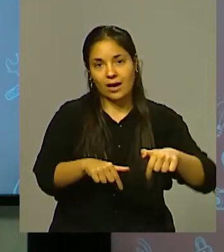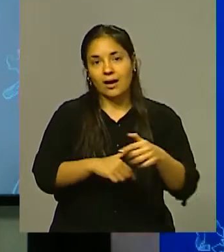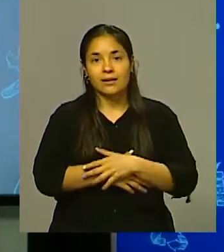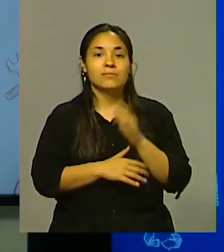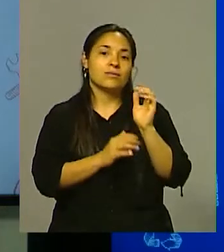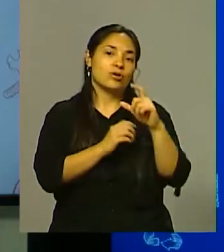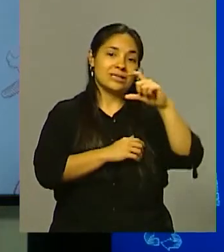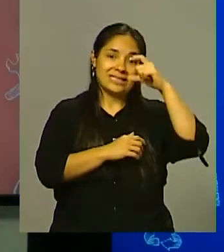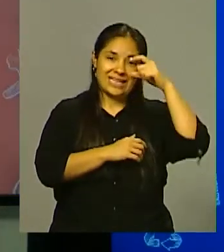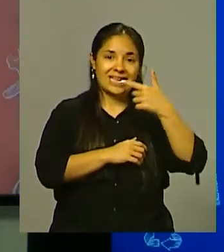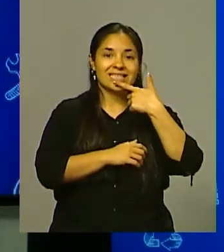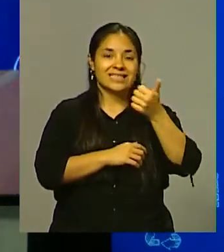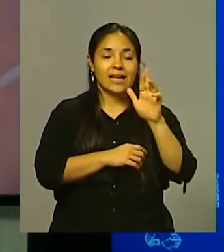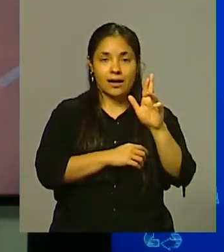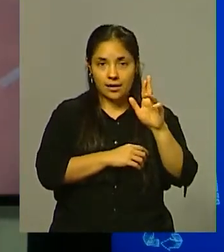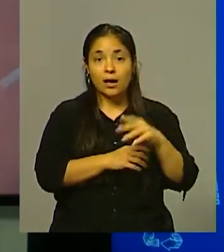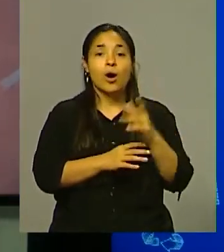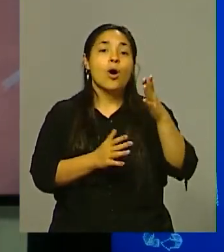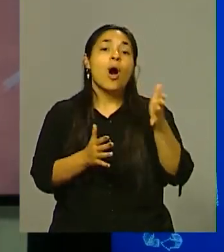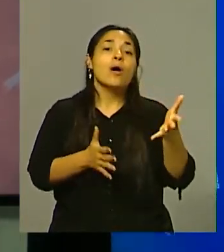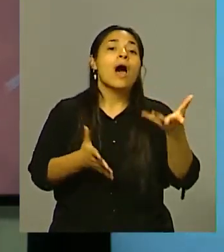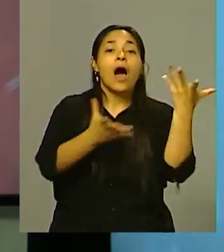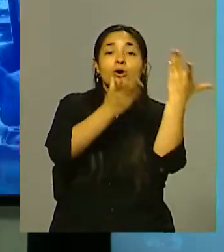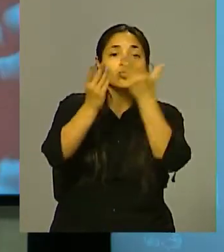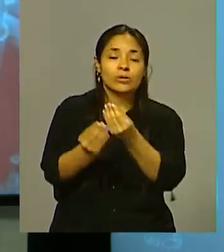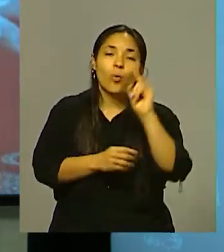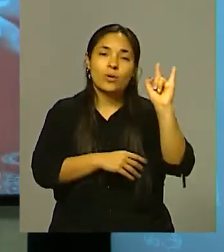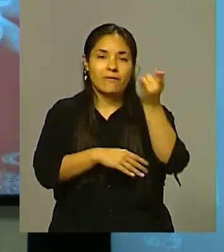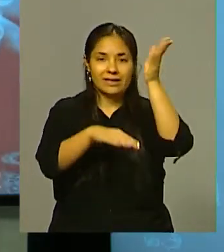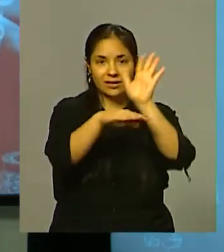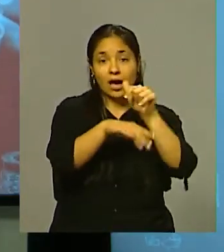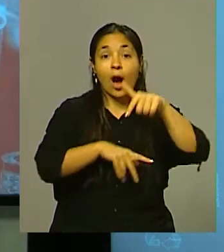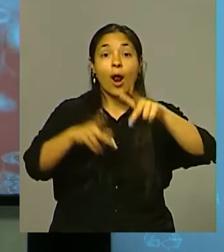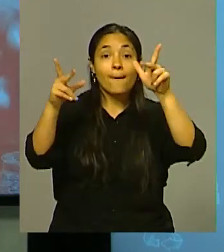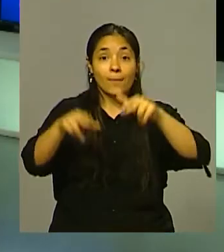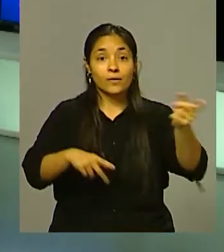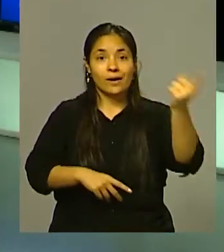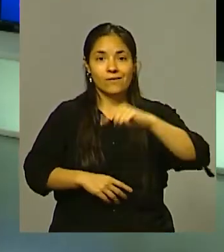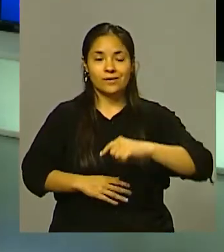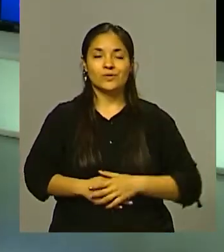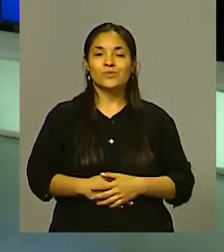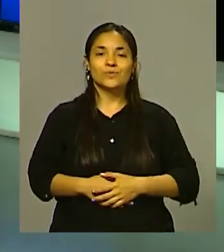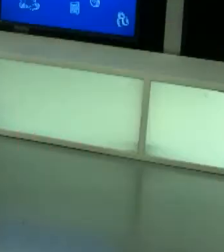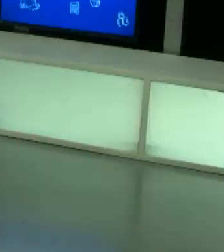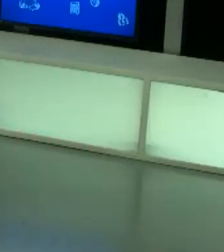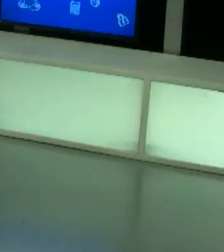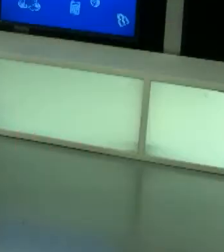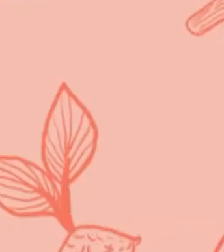César, y en colaboración con la Universidad Nacional de Cuyo. Nos vamos a una pausa, enseguida regresamos.